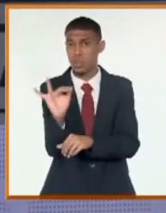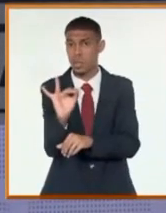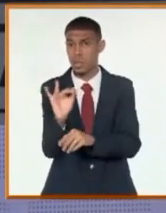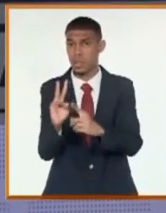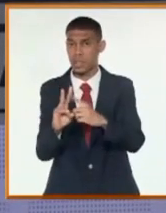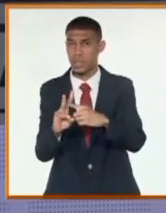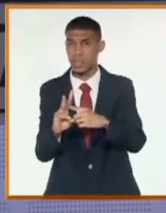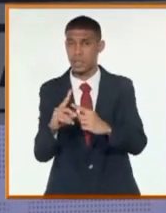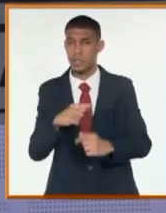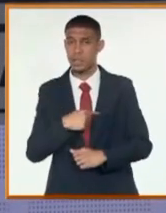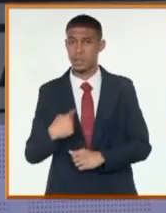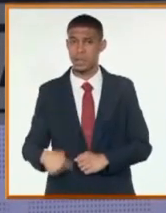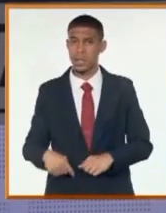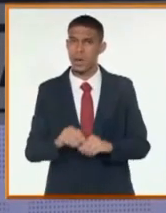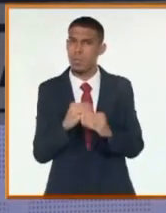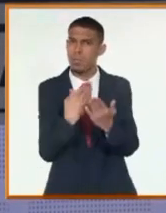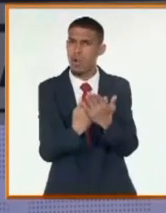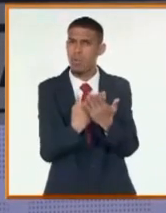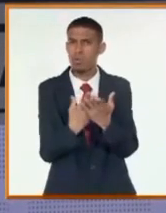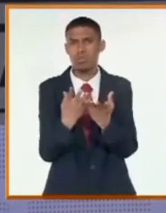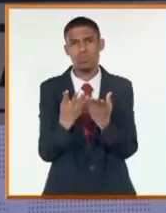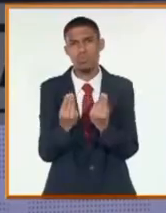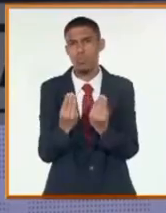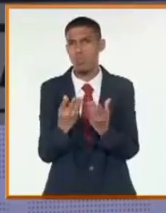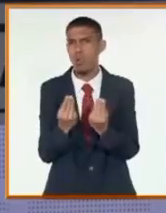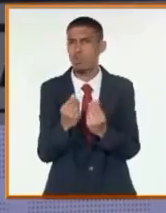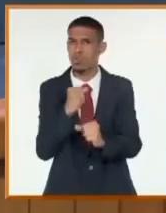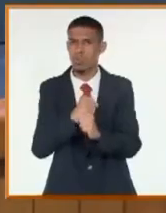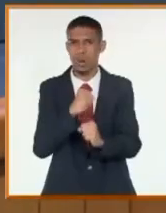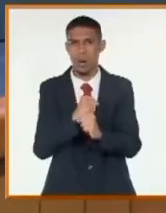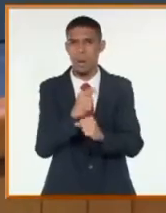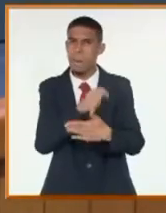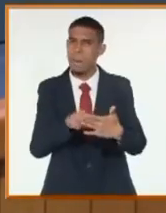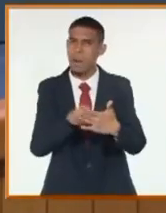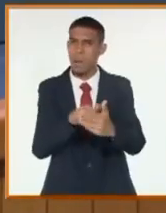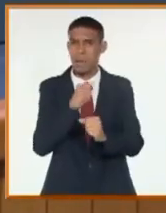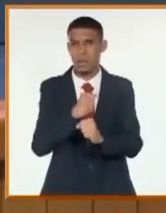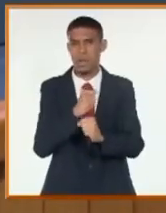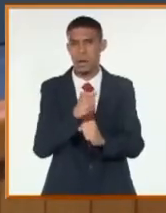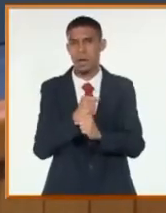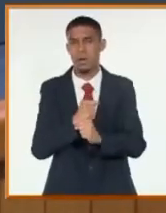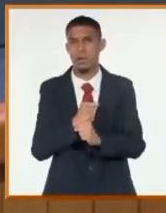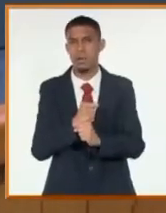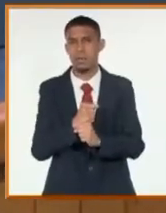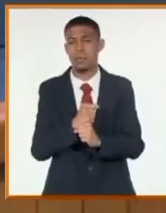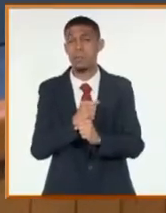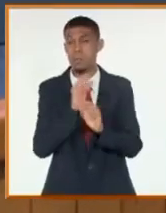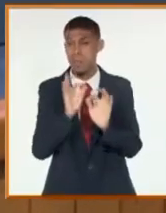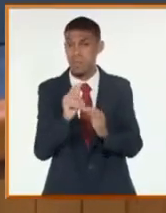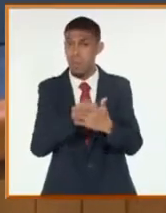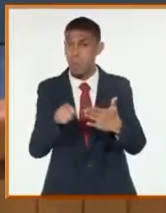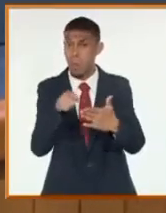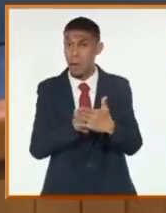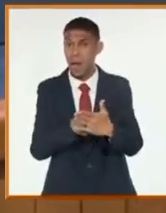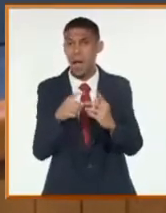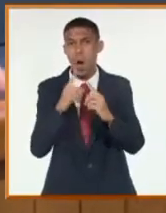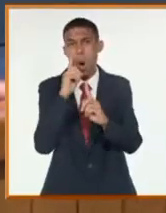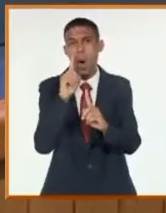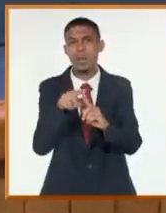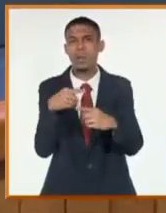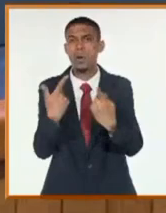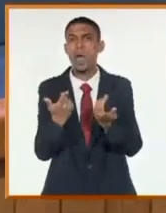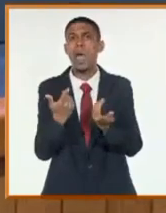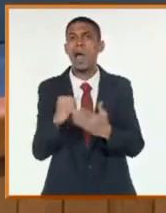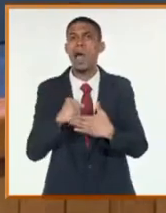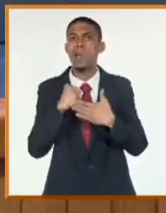Grupo de los 77, se propuso realizar una presidencia realmente activa y aportadora, que permitiera rescatar principios fundacionales,